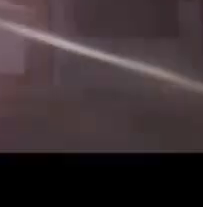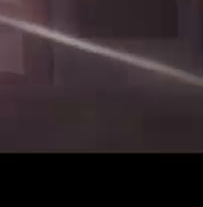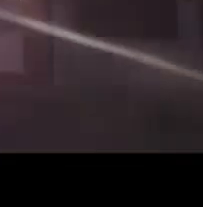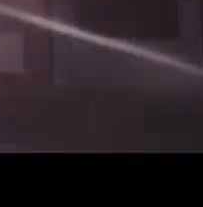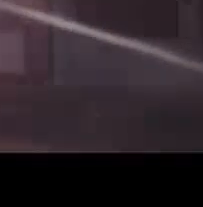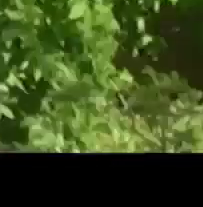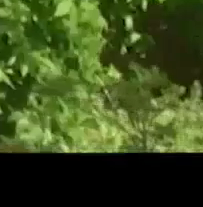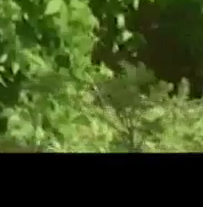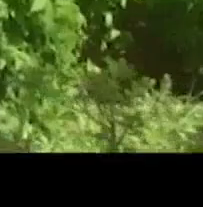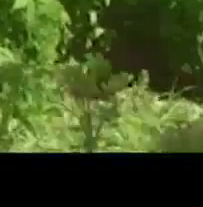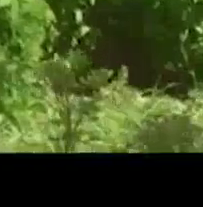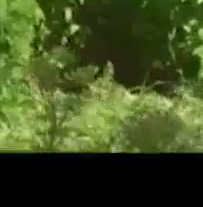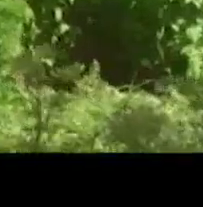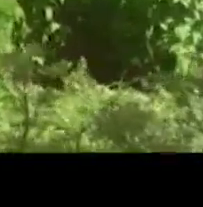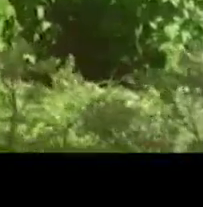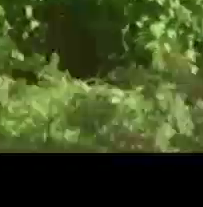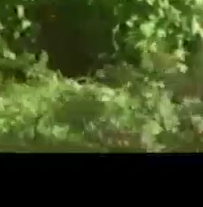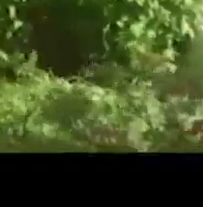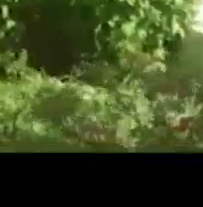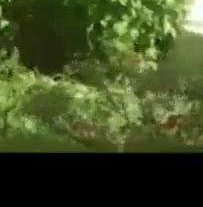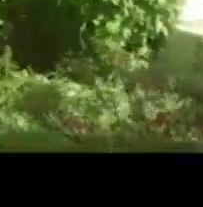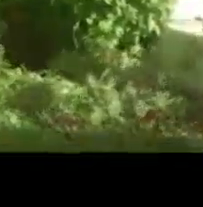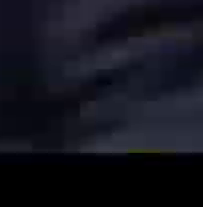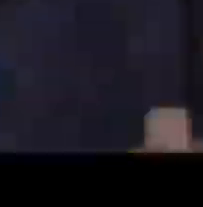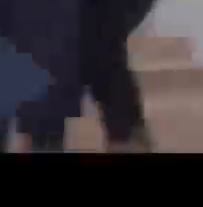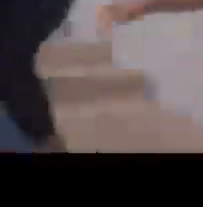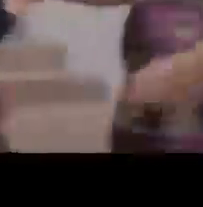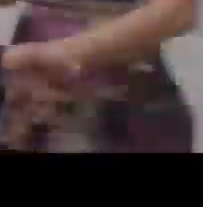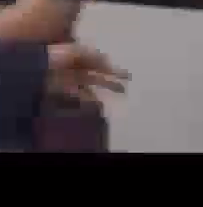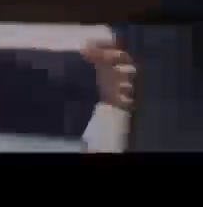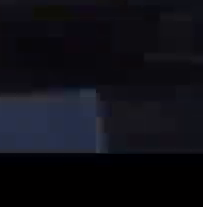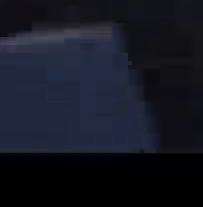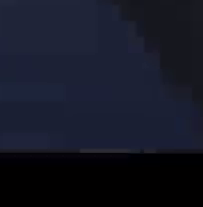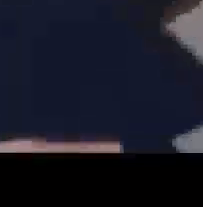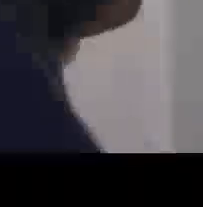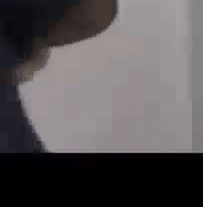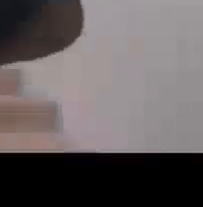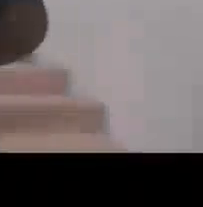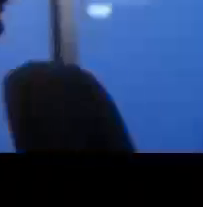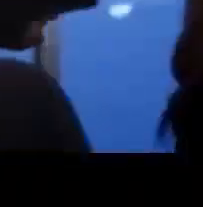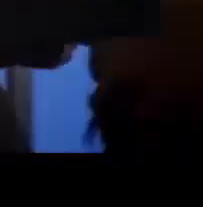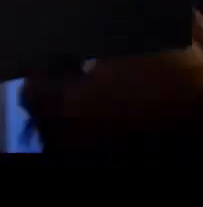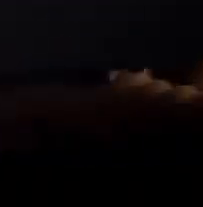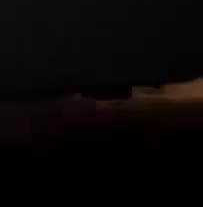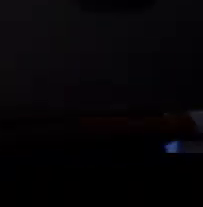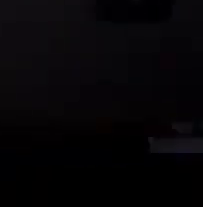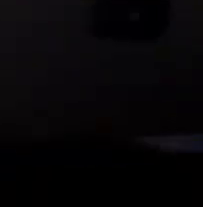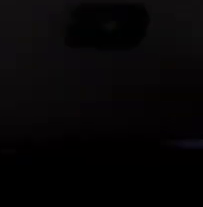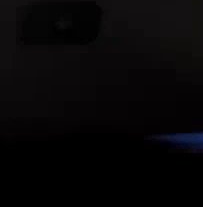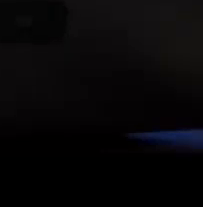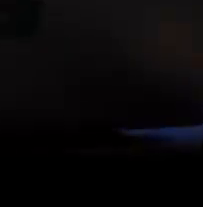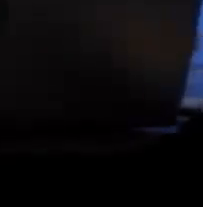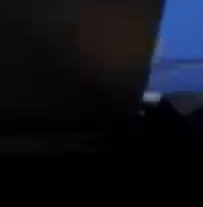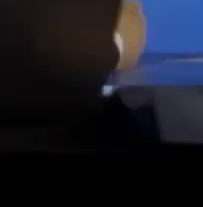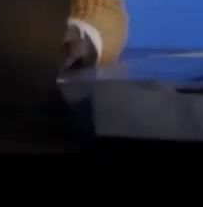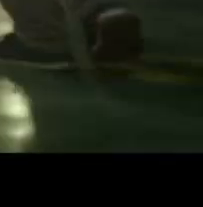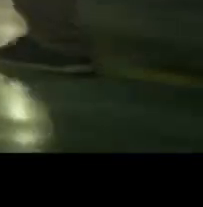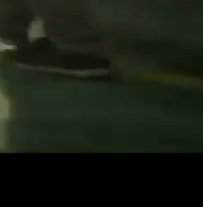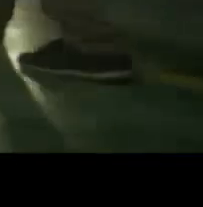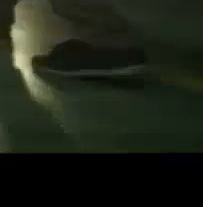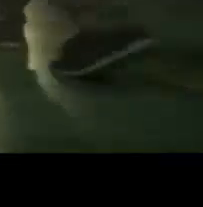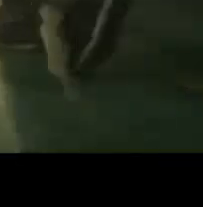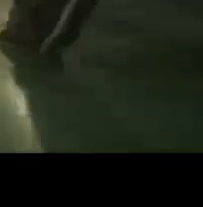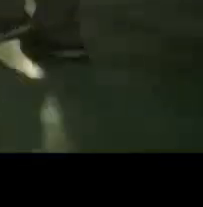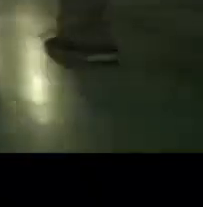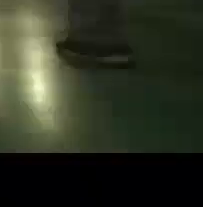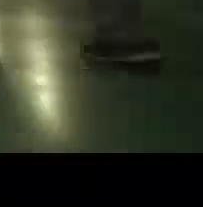El PCR va con el compromiso de un mejor mañana, con los propósitos que se cumplen y con los sueños que generan progreso.